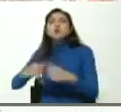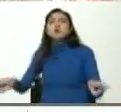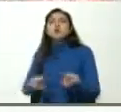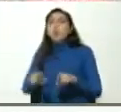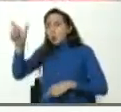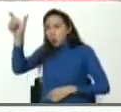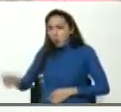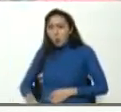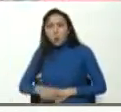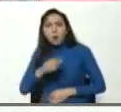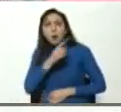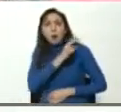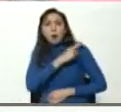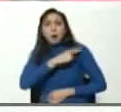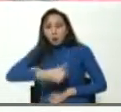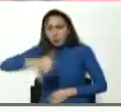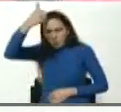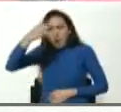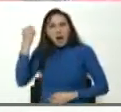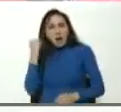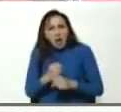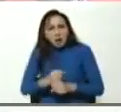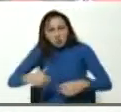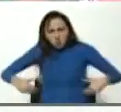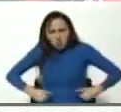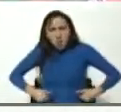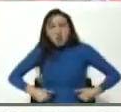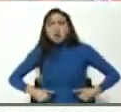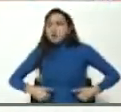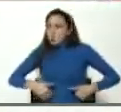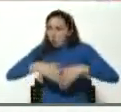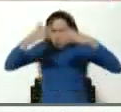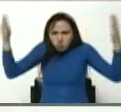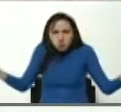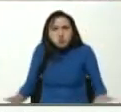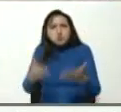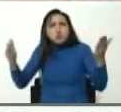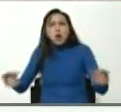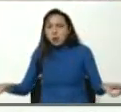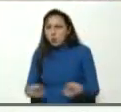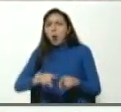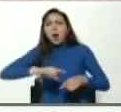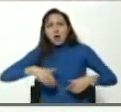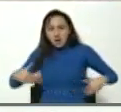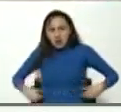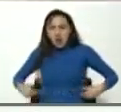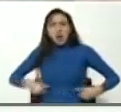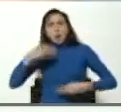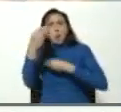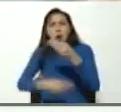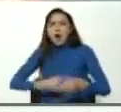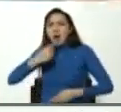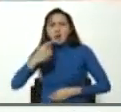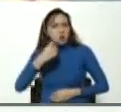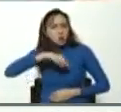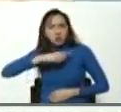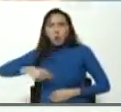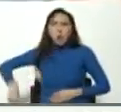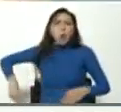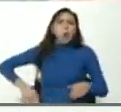carneiro que en su fuerza en su trabajo lo llena uno de la energía suficiente para decir vamos palante